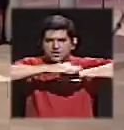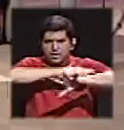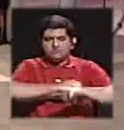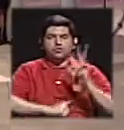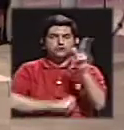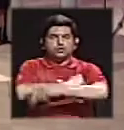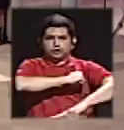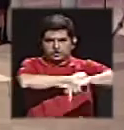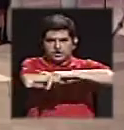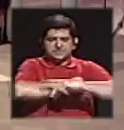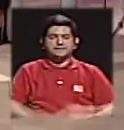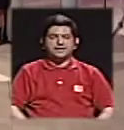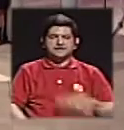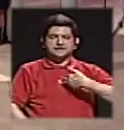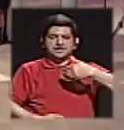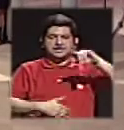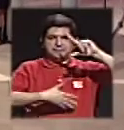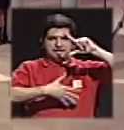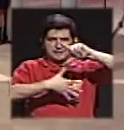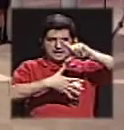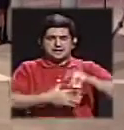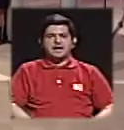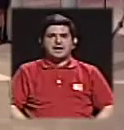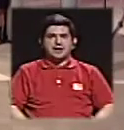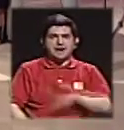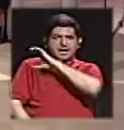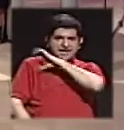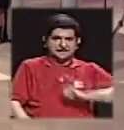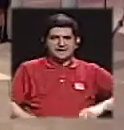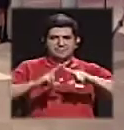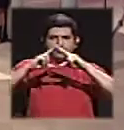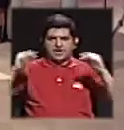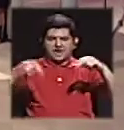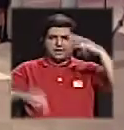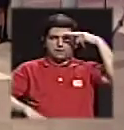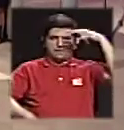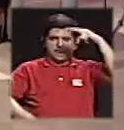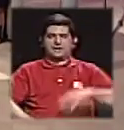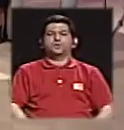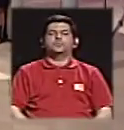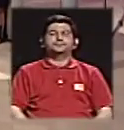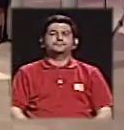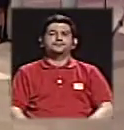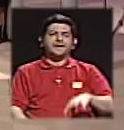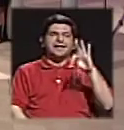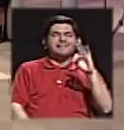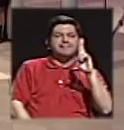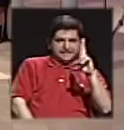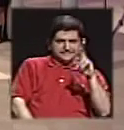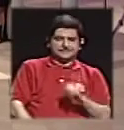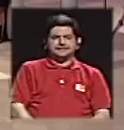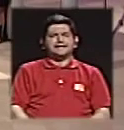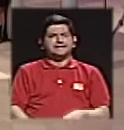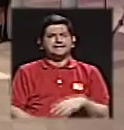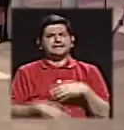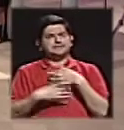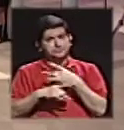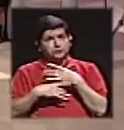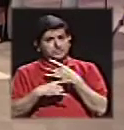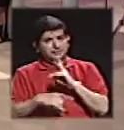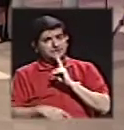tres países de América Latina, El Salvador, Nicaragua y México. Teresita. Es interesante,